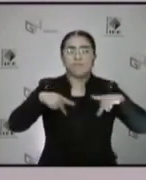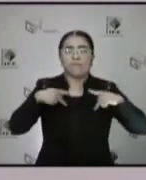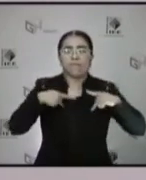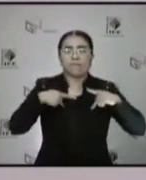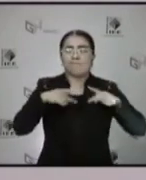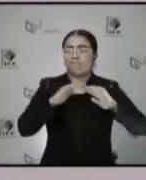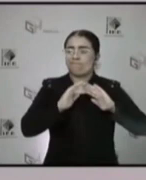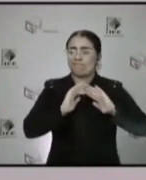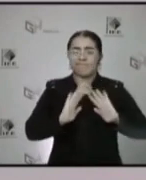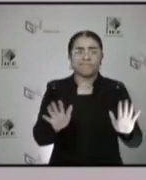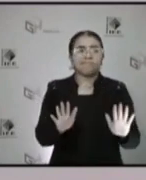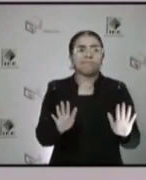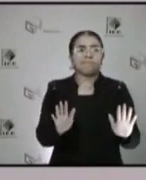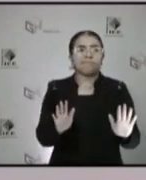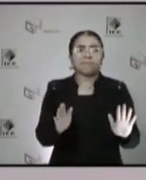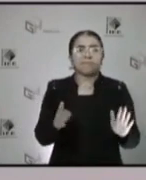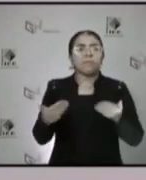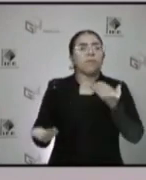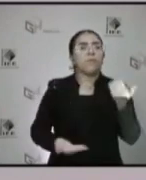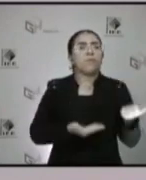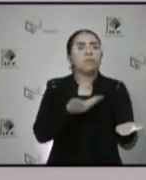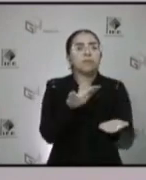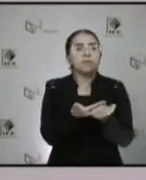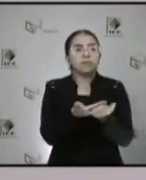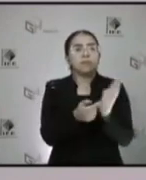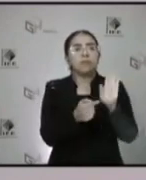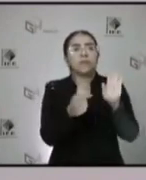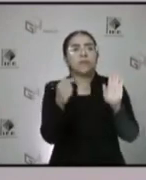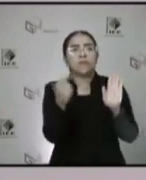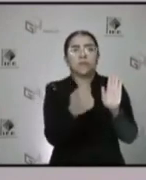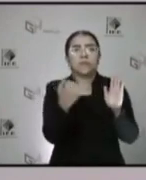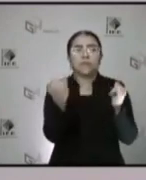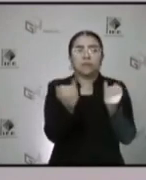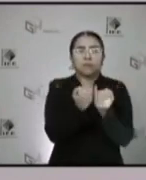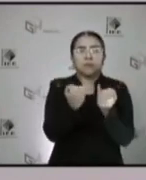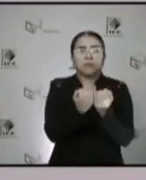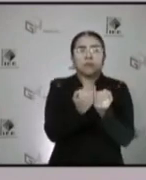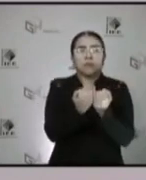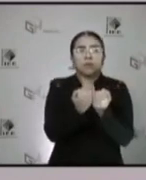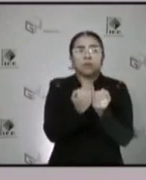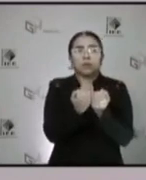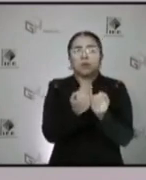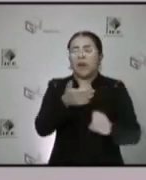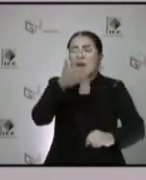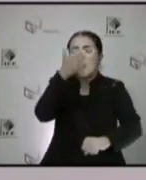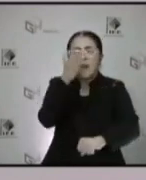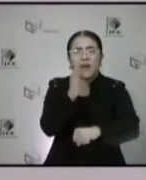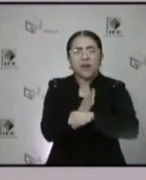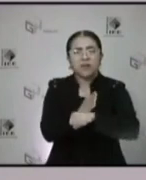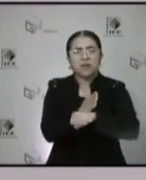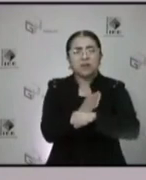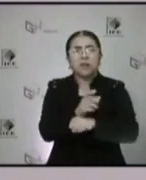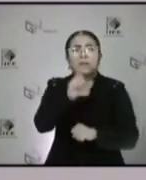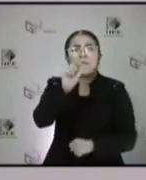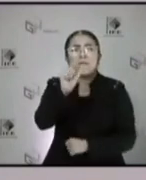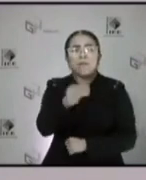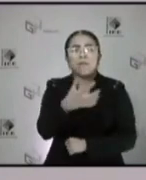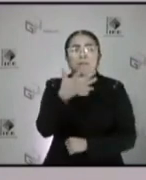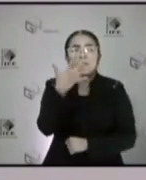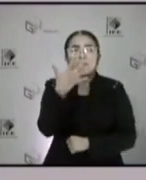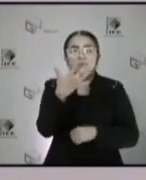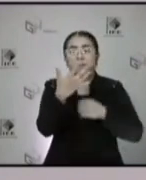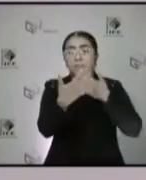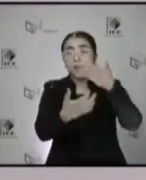nuestro estado. Y propongo también impulsar un castigo de hasta con 20 años de